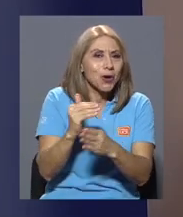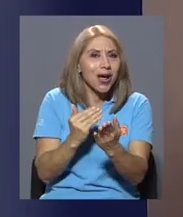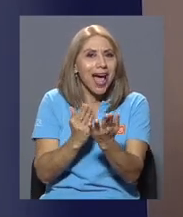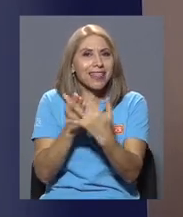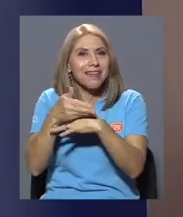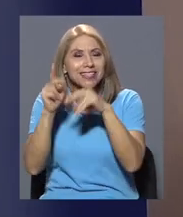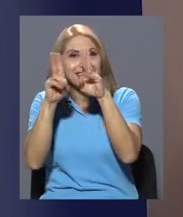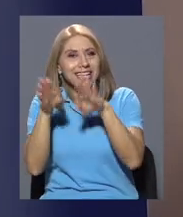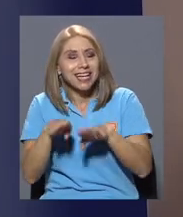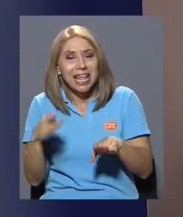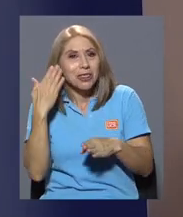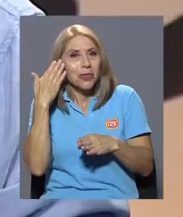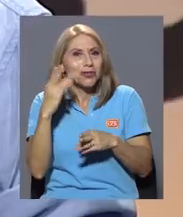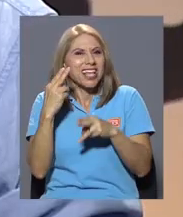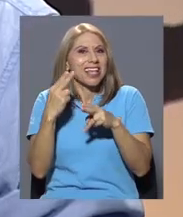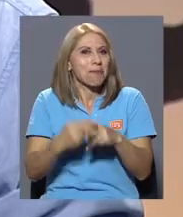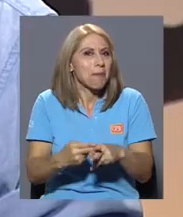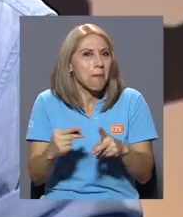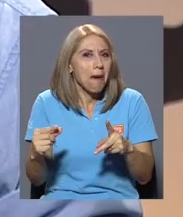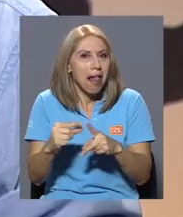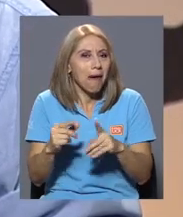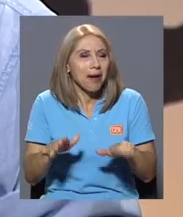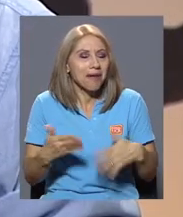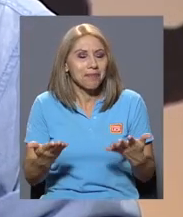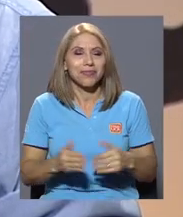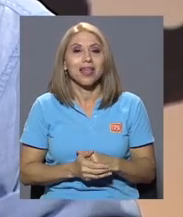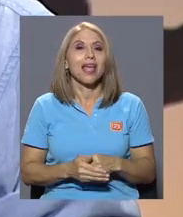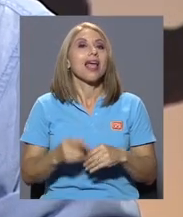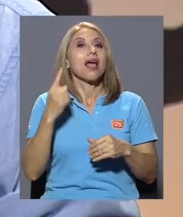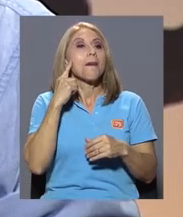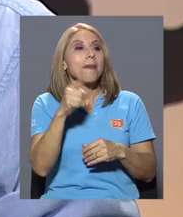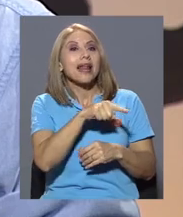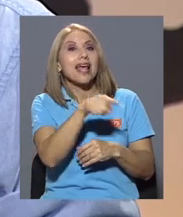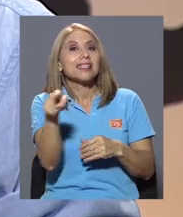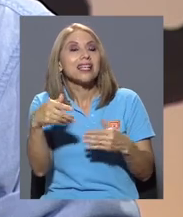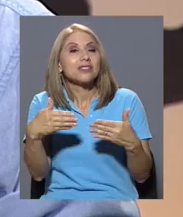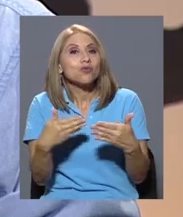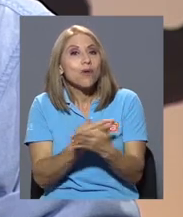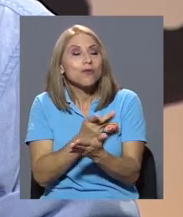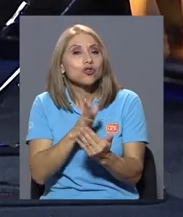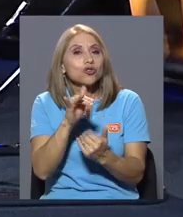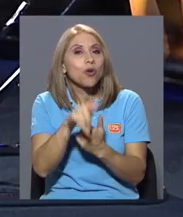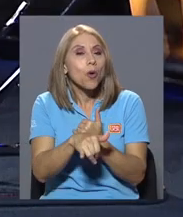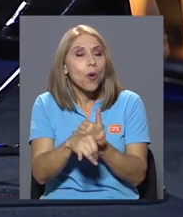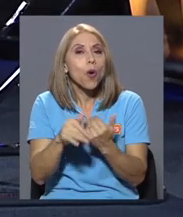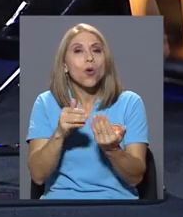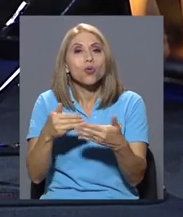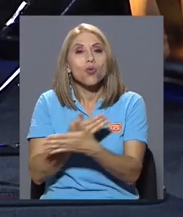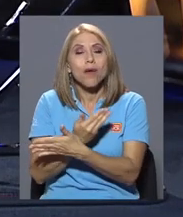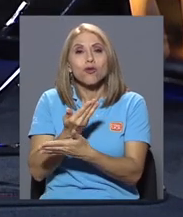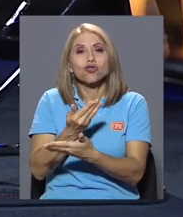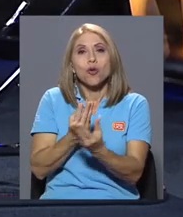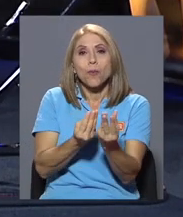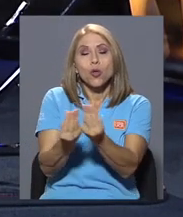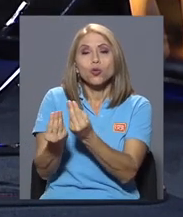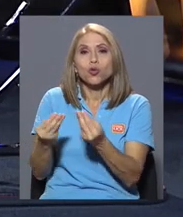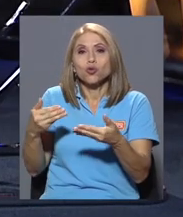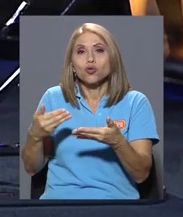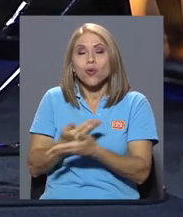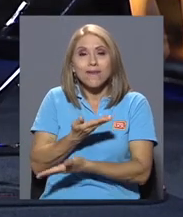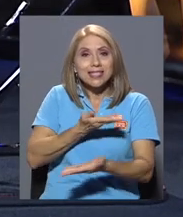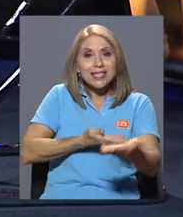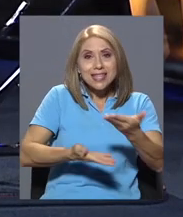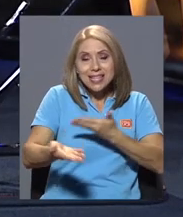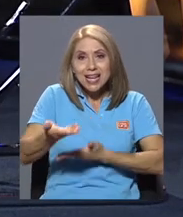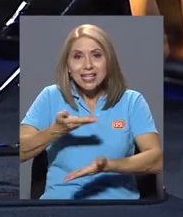para esa gran audiencia para estos nuevos productos y para estas nuevas interacciones con la